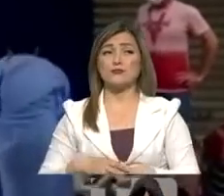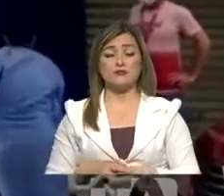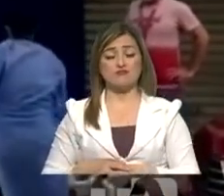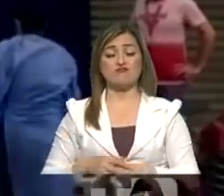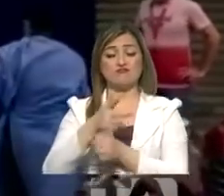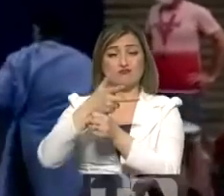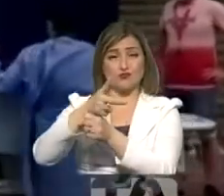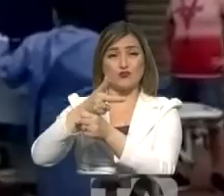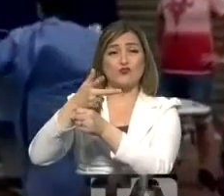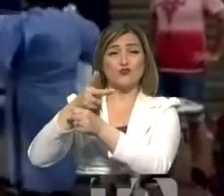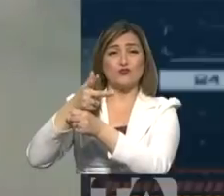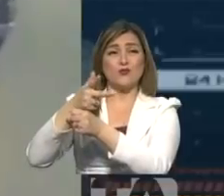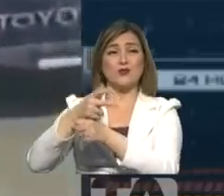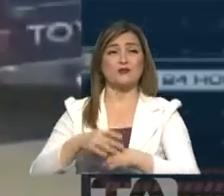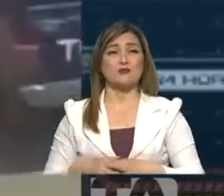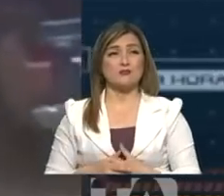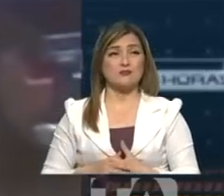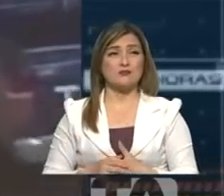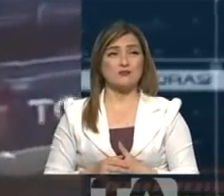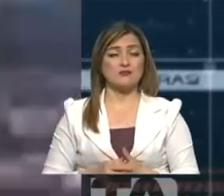quedó registrado en video.